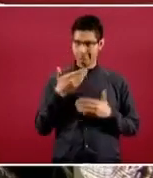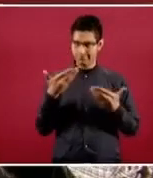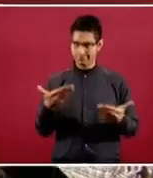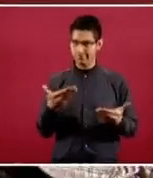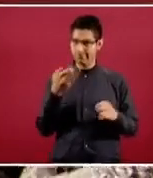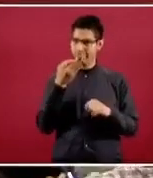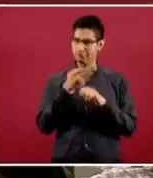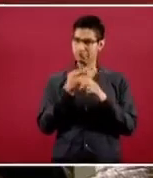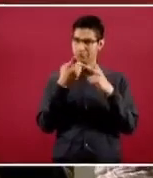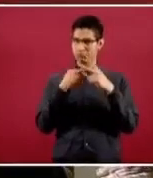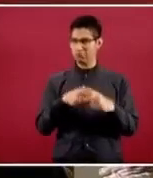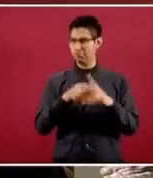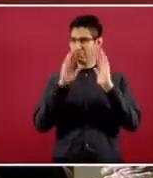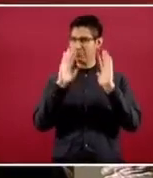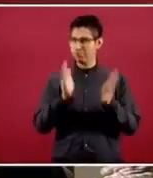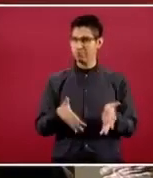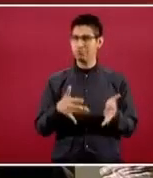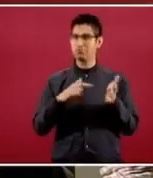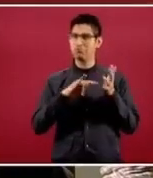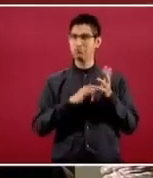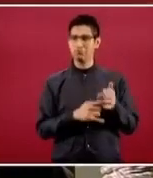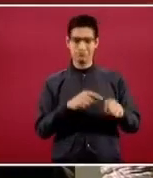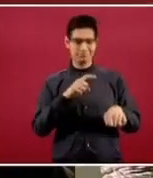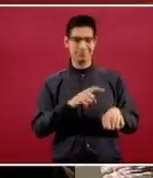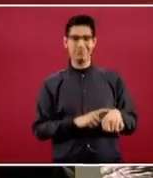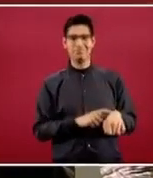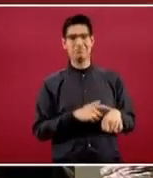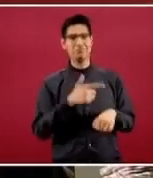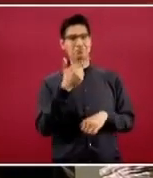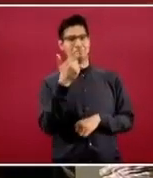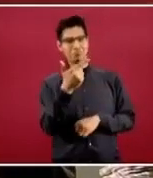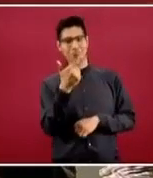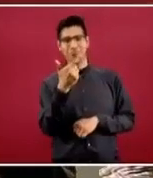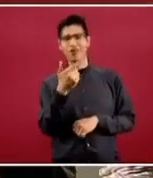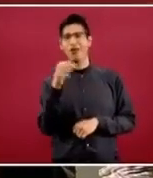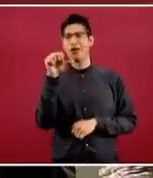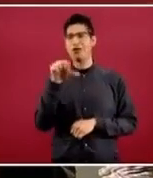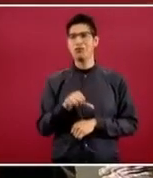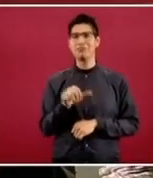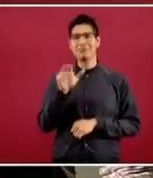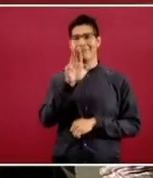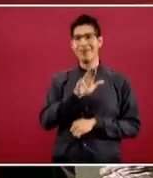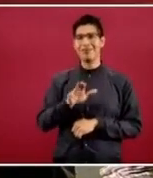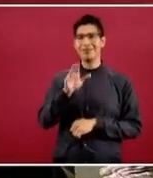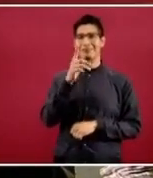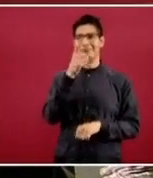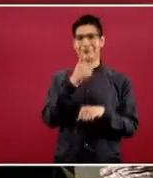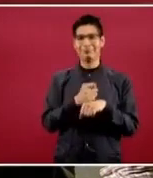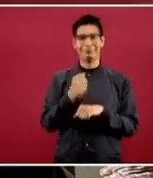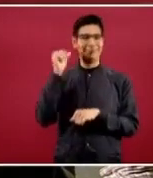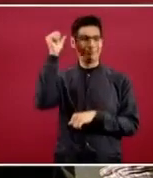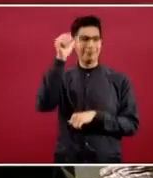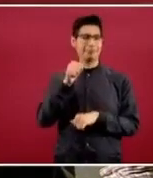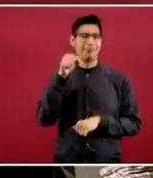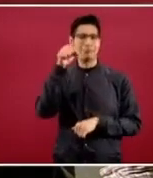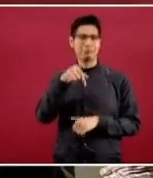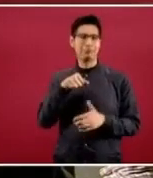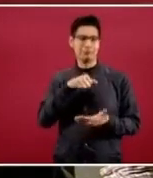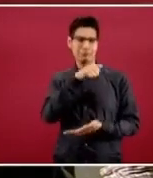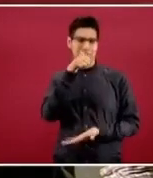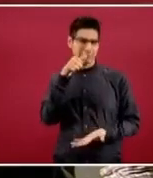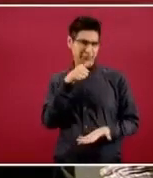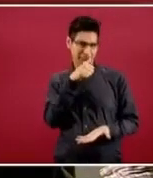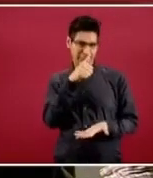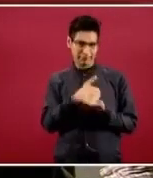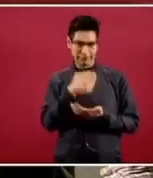Pues vamos a empezar, son las 19 horas del miércoles 1 de abril. Estamos en la Ciudad de México, en el Palacio Nacional, y vamos a